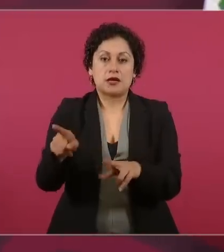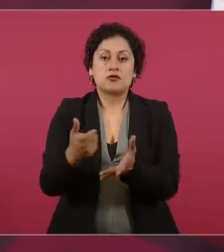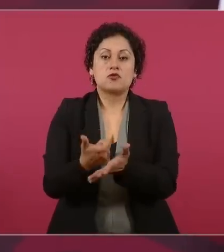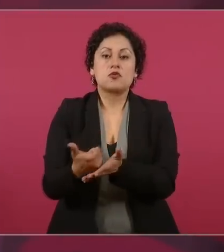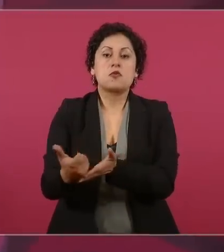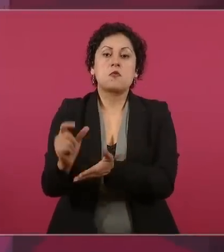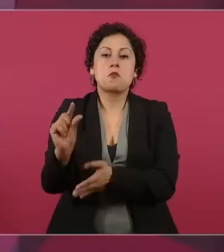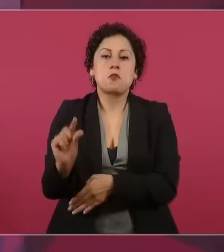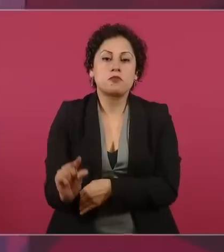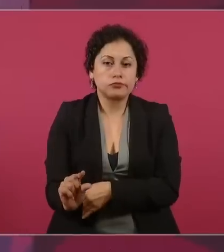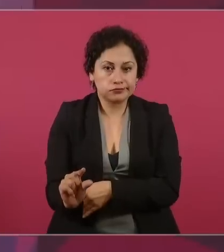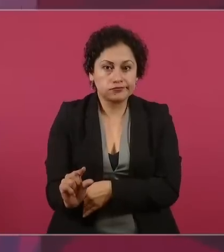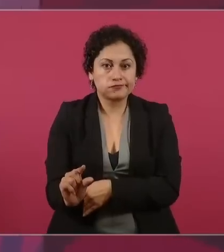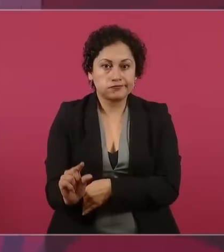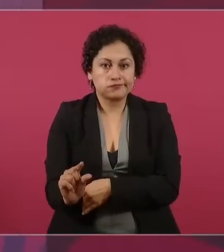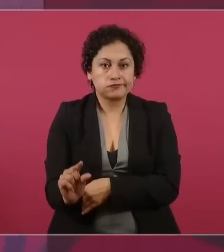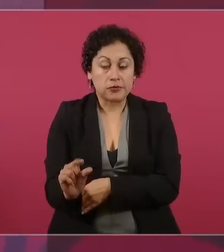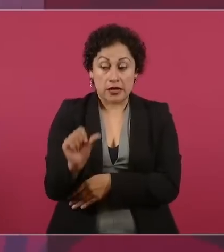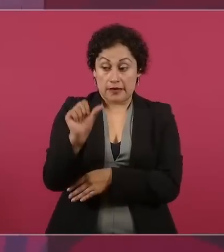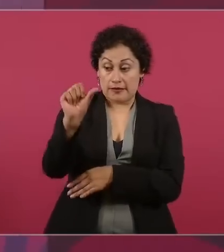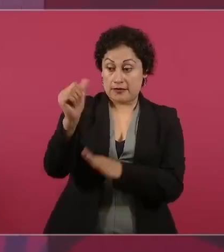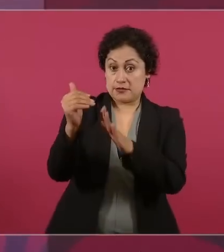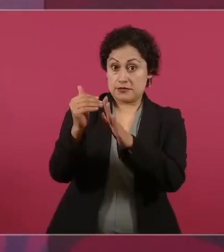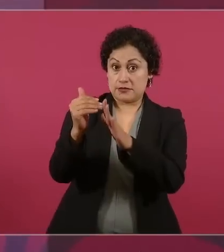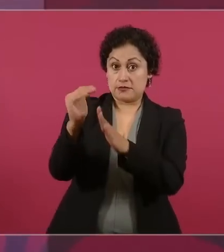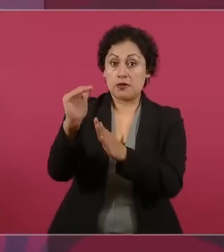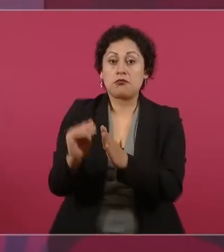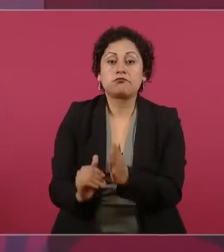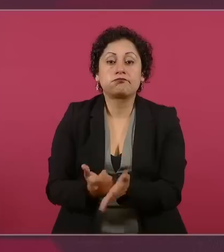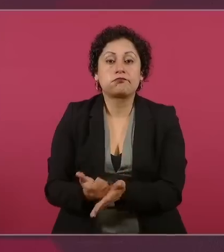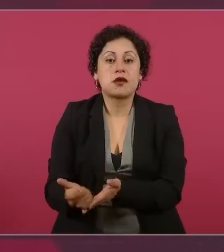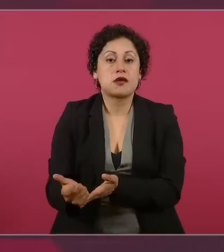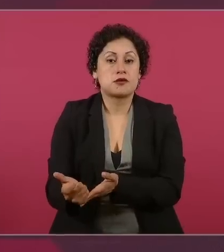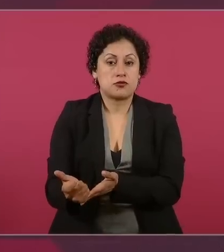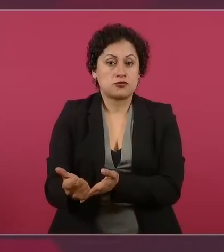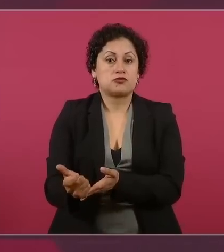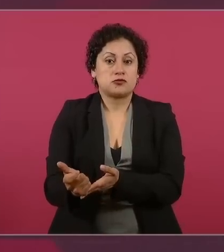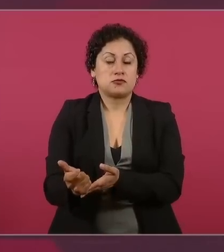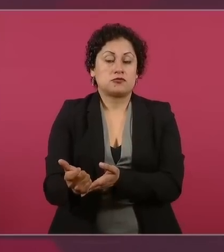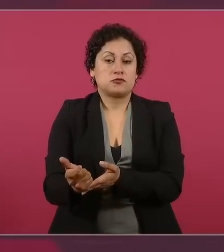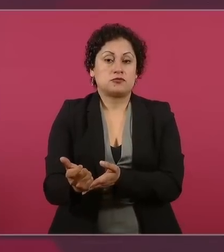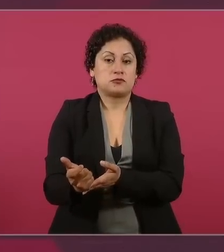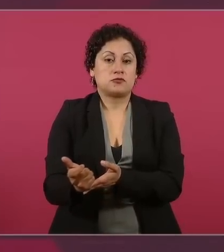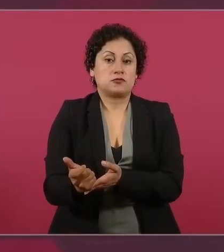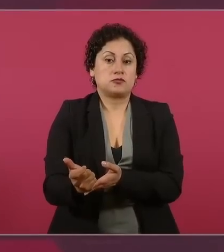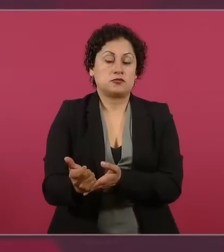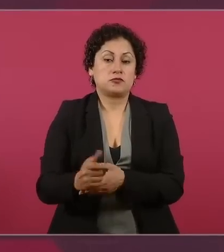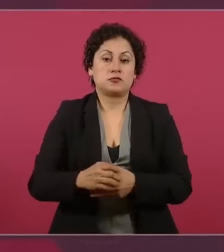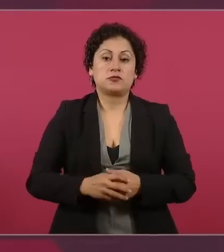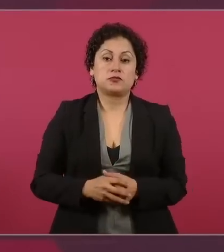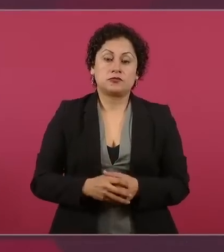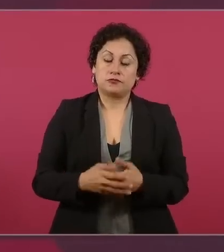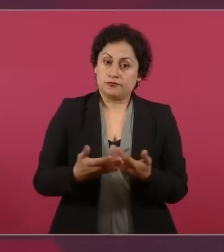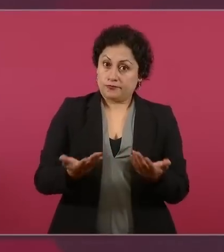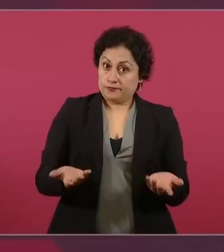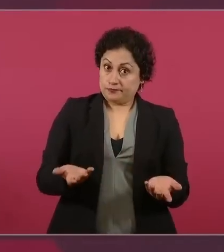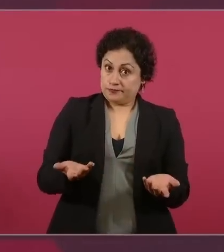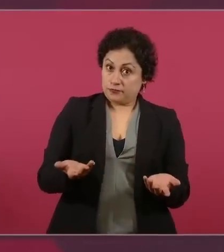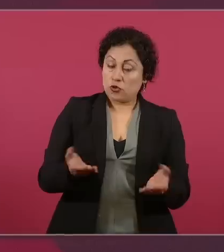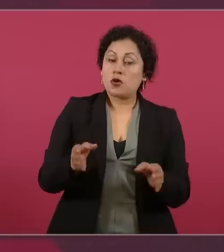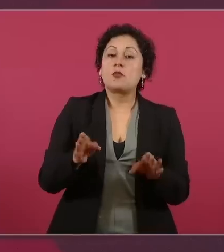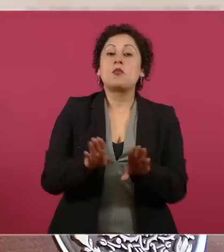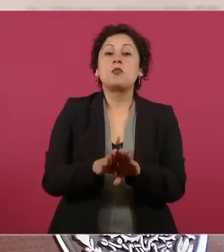menos de 16,000 pesos mensuales. Entonces, lo que